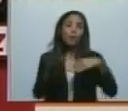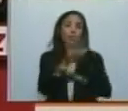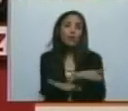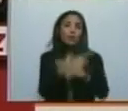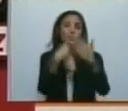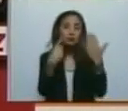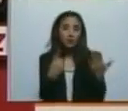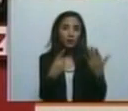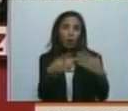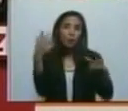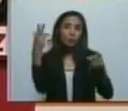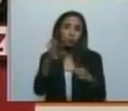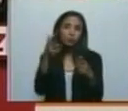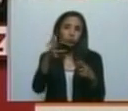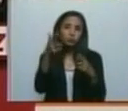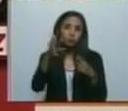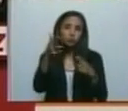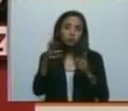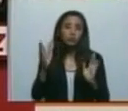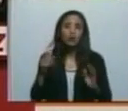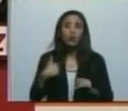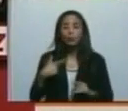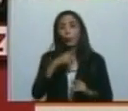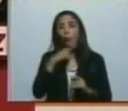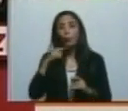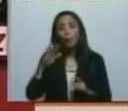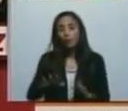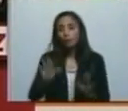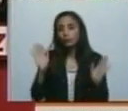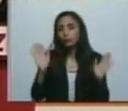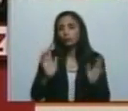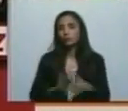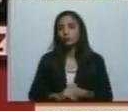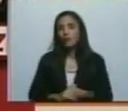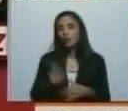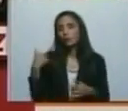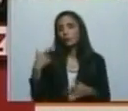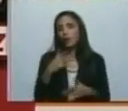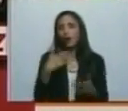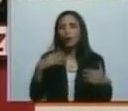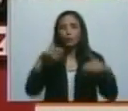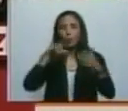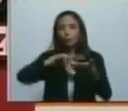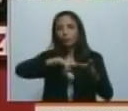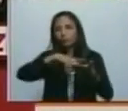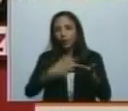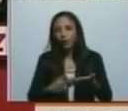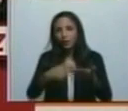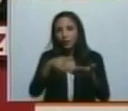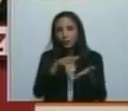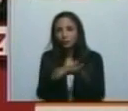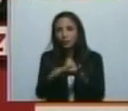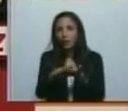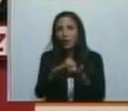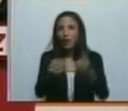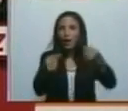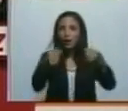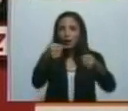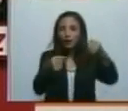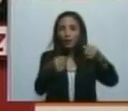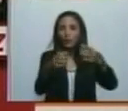muerto. Esa es la verdad. Yo me tiré en mi carro y me hice el muerto. A Julián le